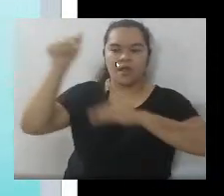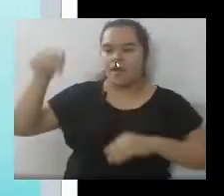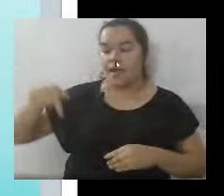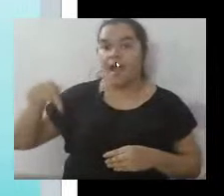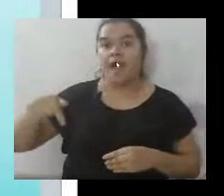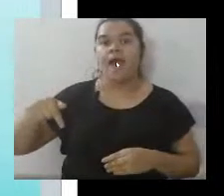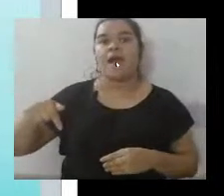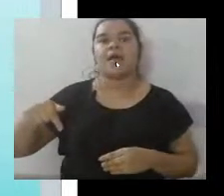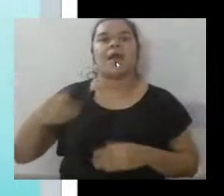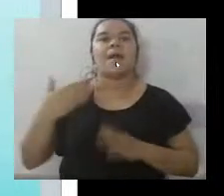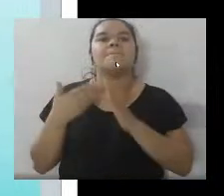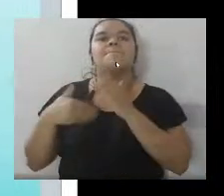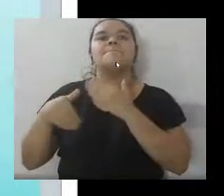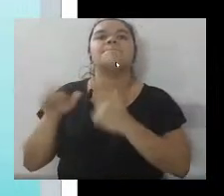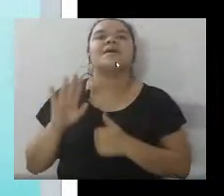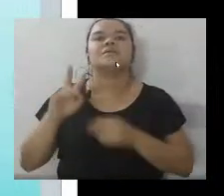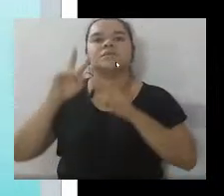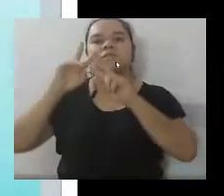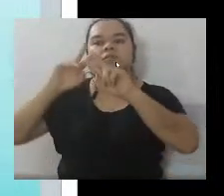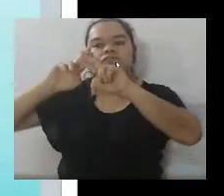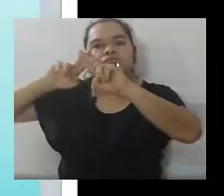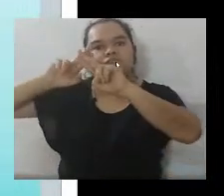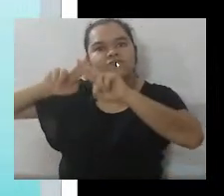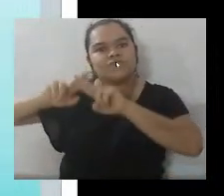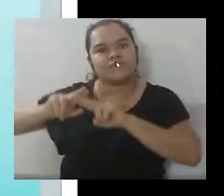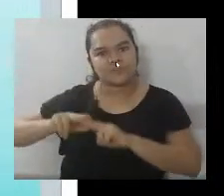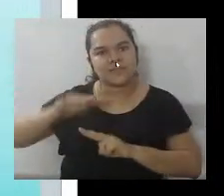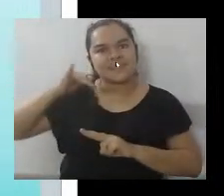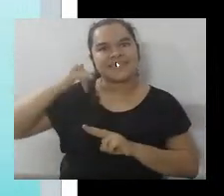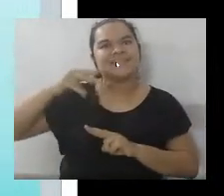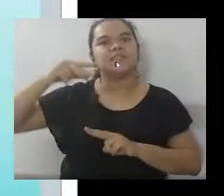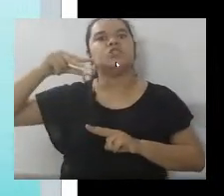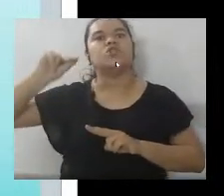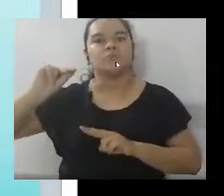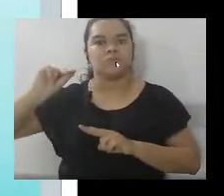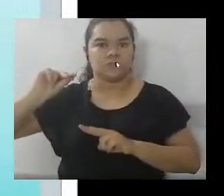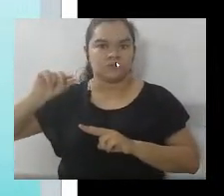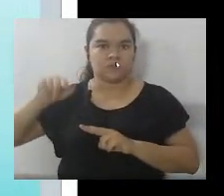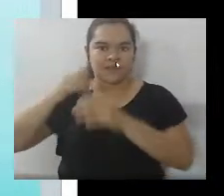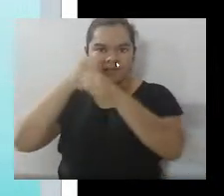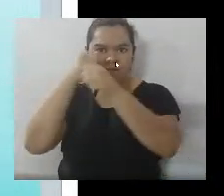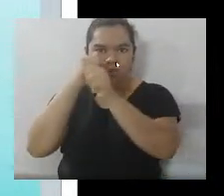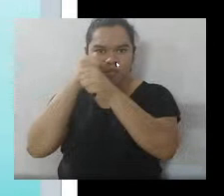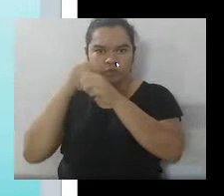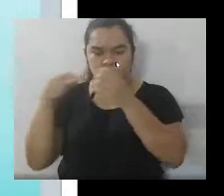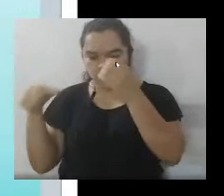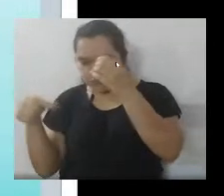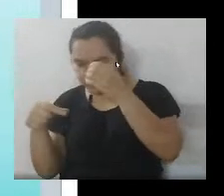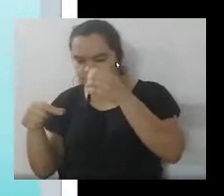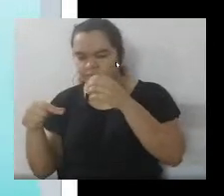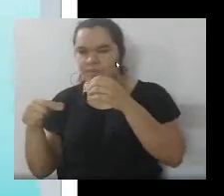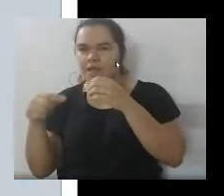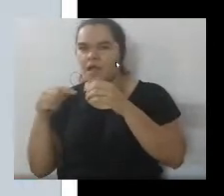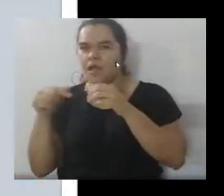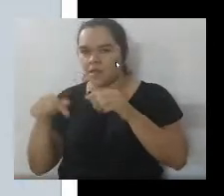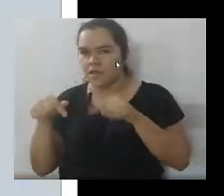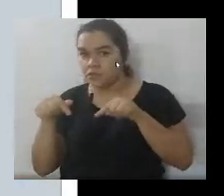está acotado, repito, al diagnóstico dentro de un laboratorio, dentro de un hospital.